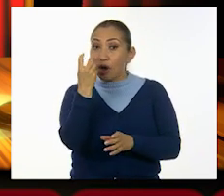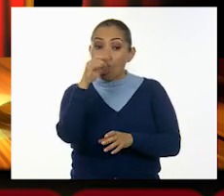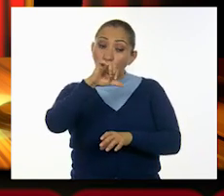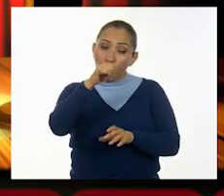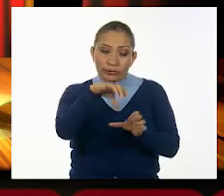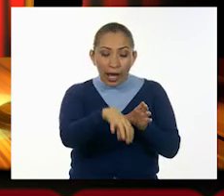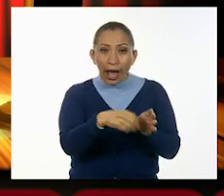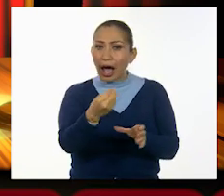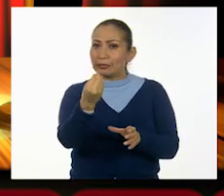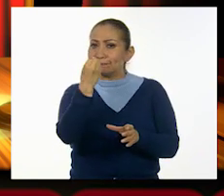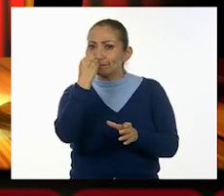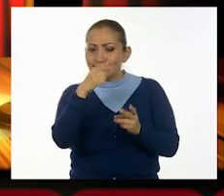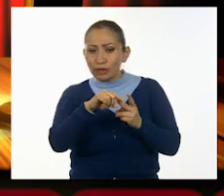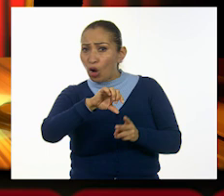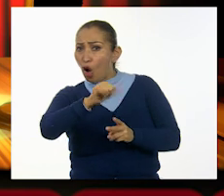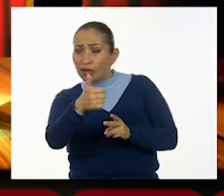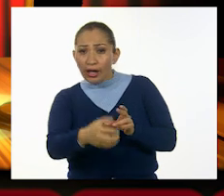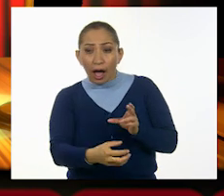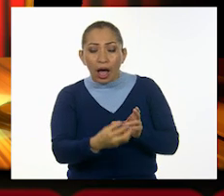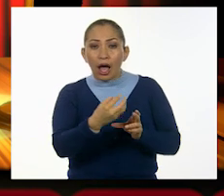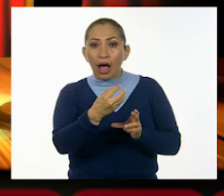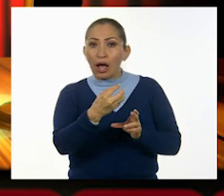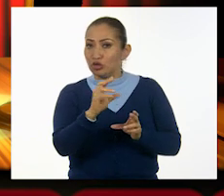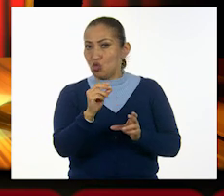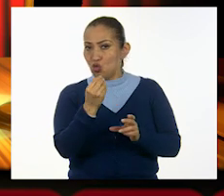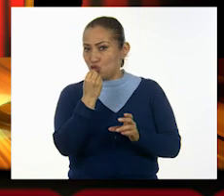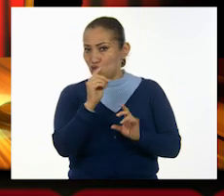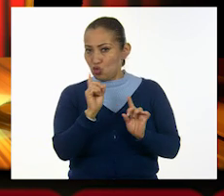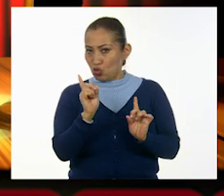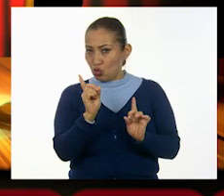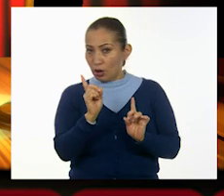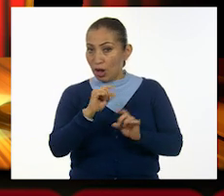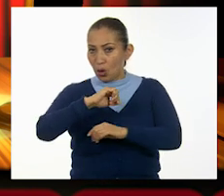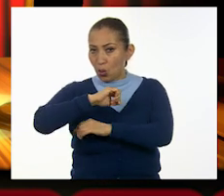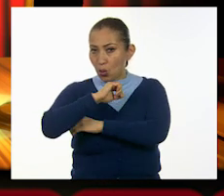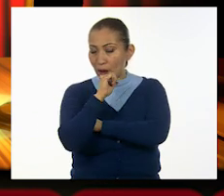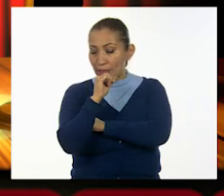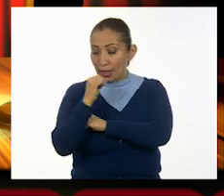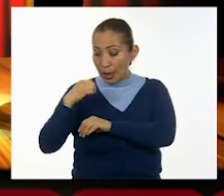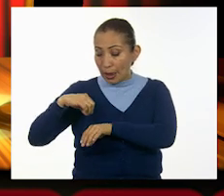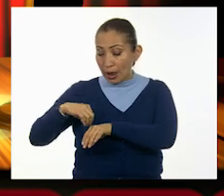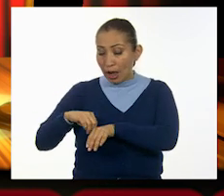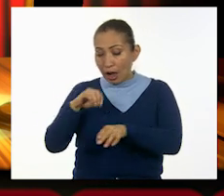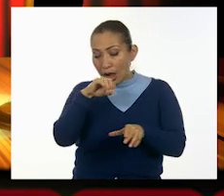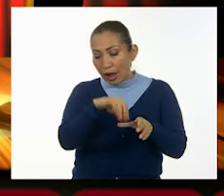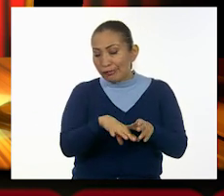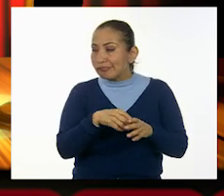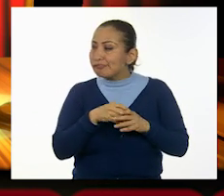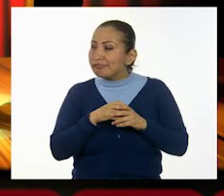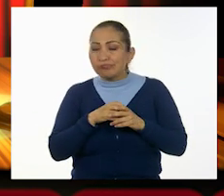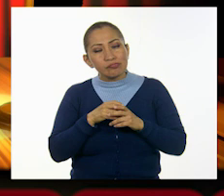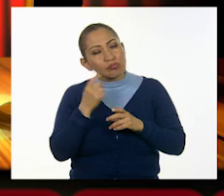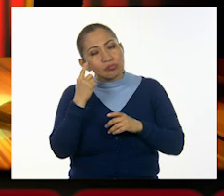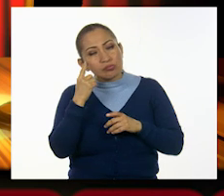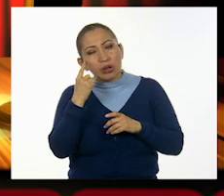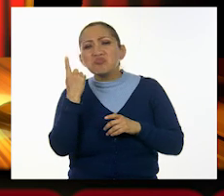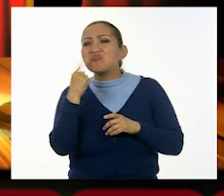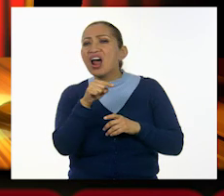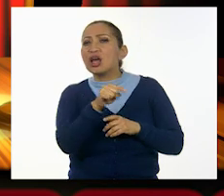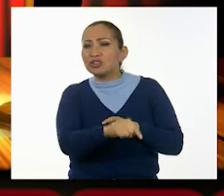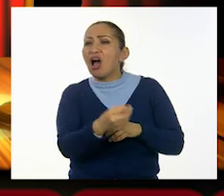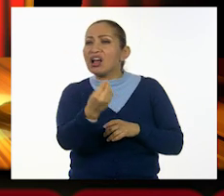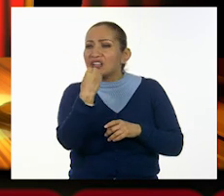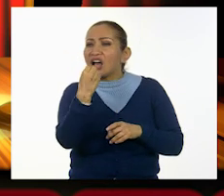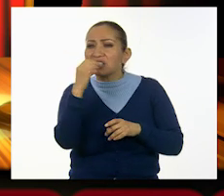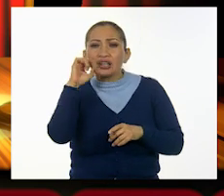Tomé otra y la comí. Tomé otra y no la comí. La guardé en la bolsa y me dije, ¿para qué voy a